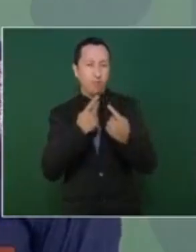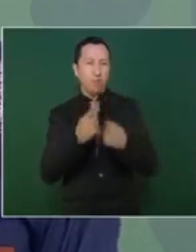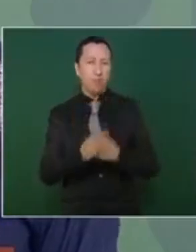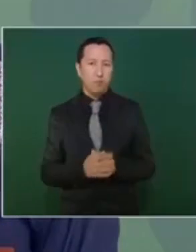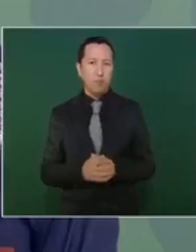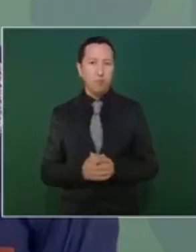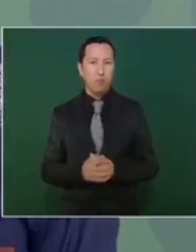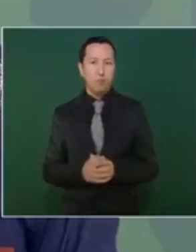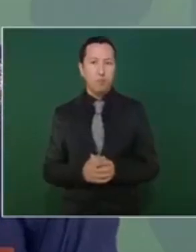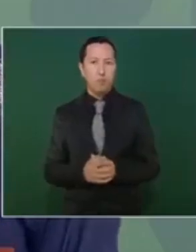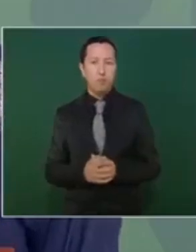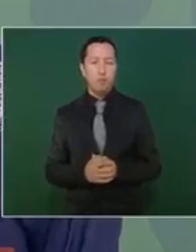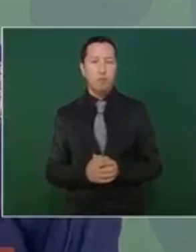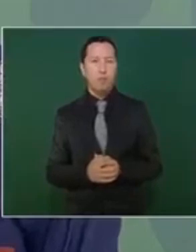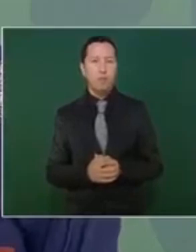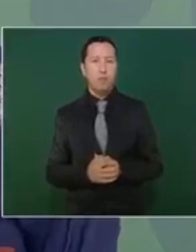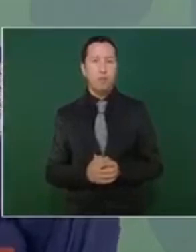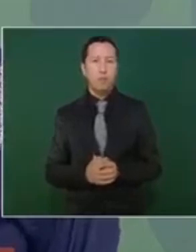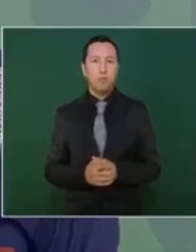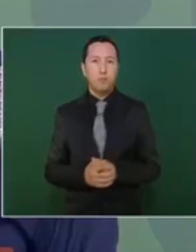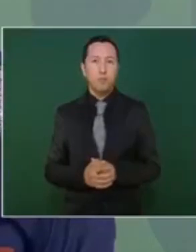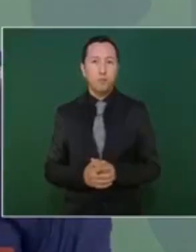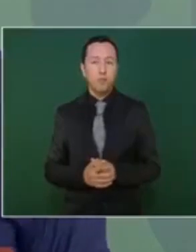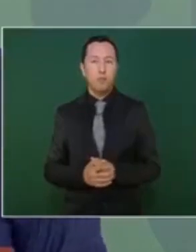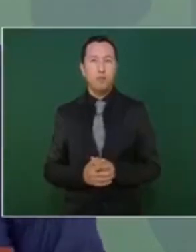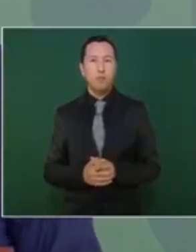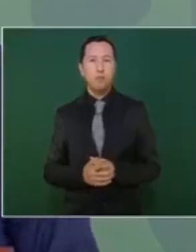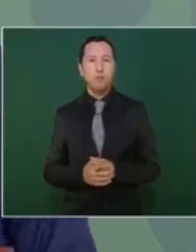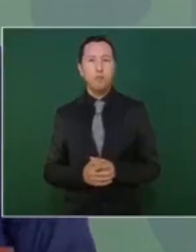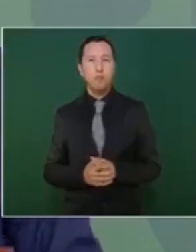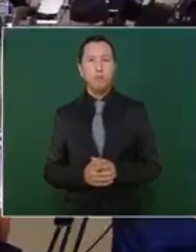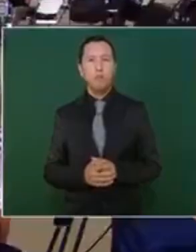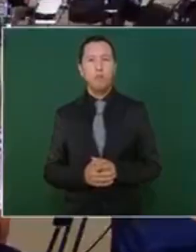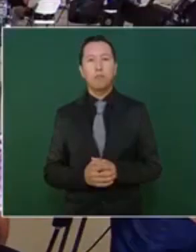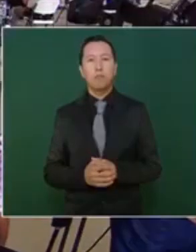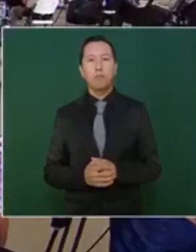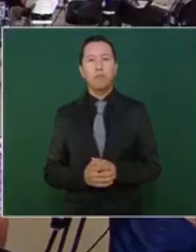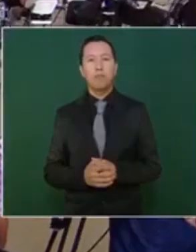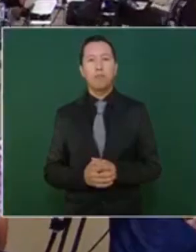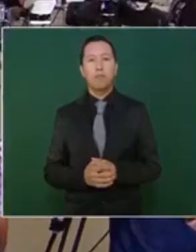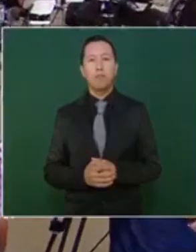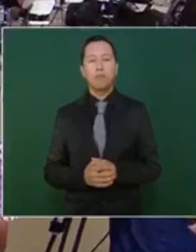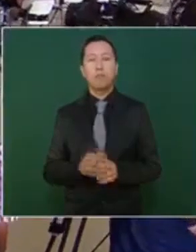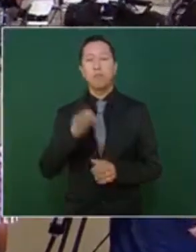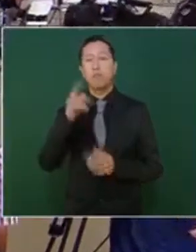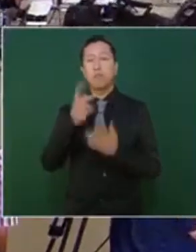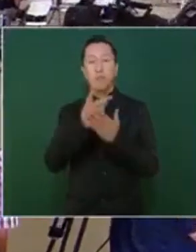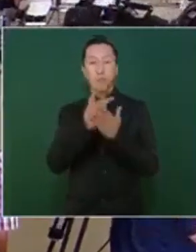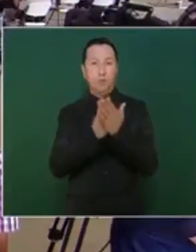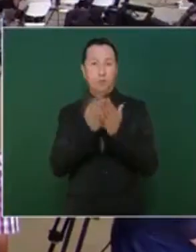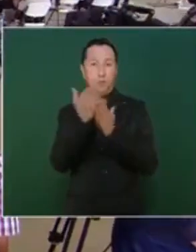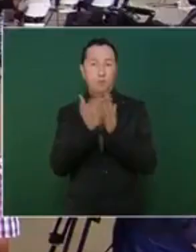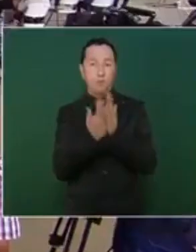Llevar a cabo una renovación de la OEA que hasta ahora